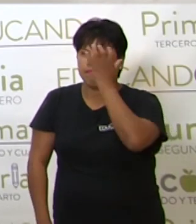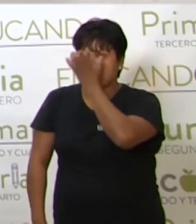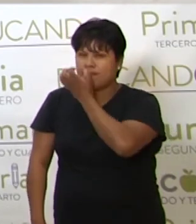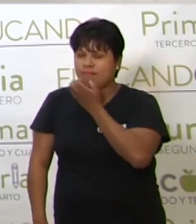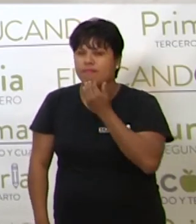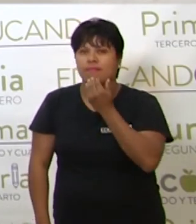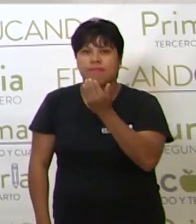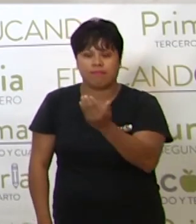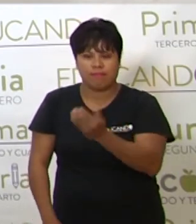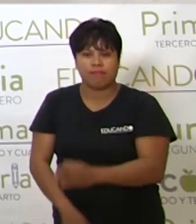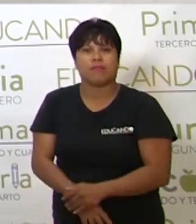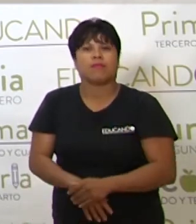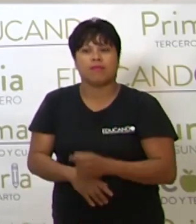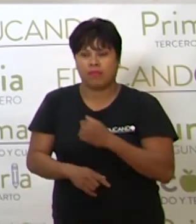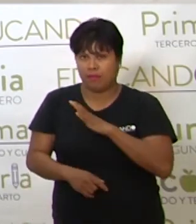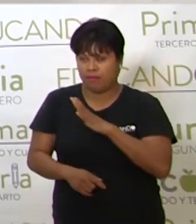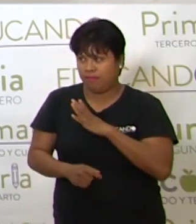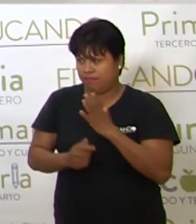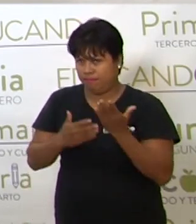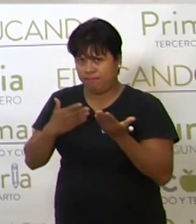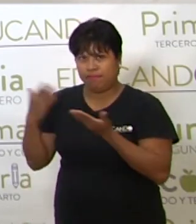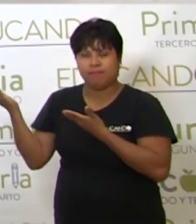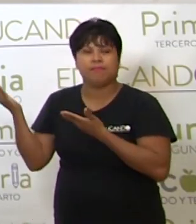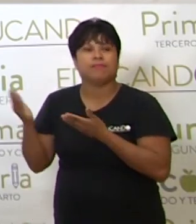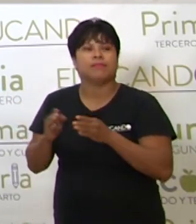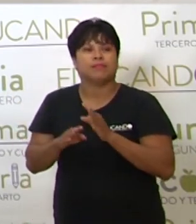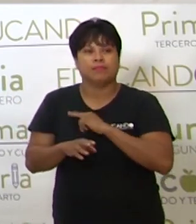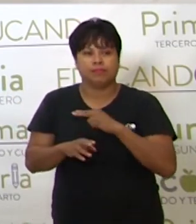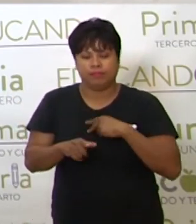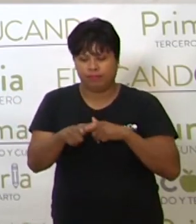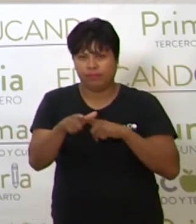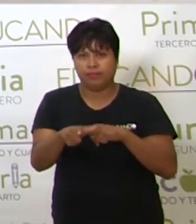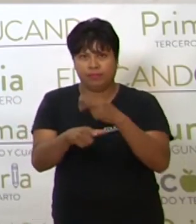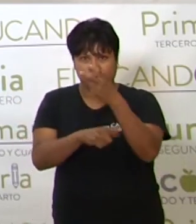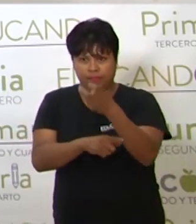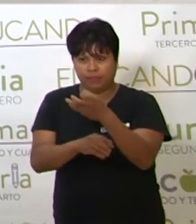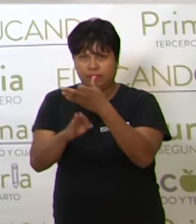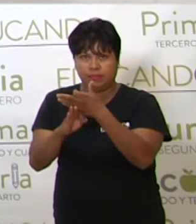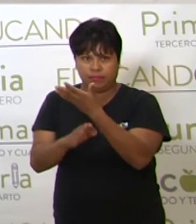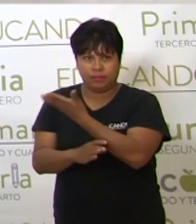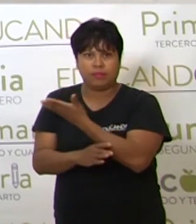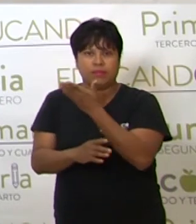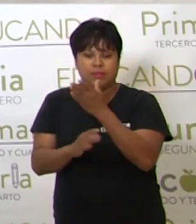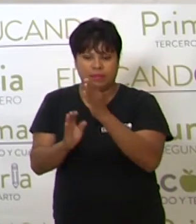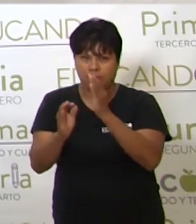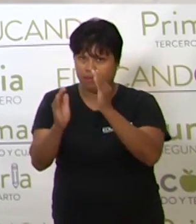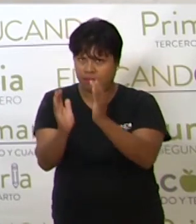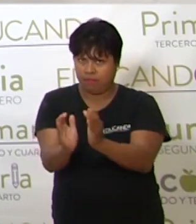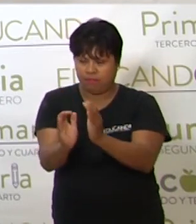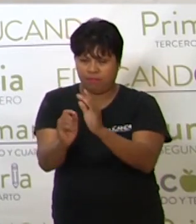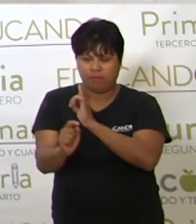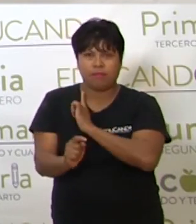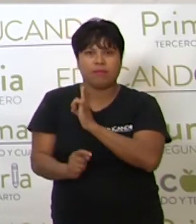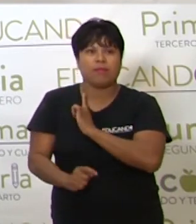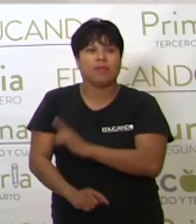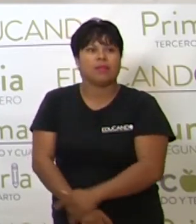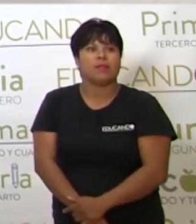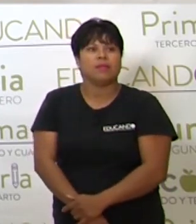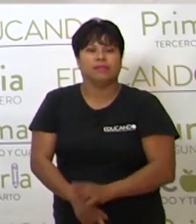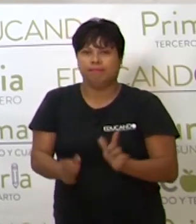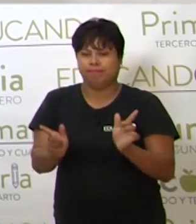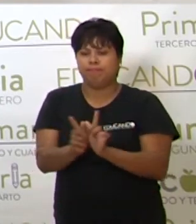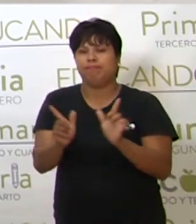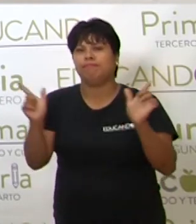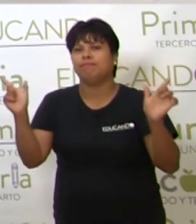ahí estoy vamos a seguir con esto hasta acá y listo